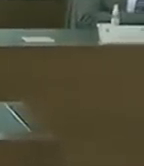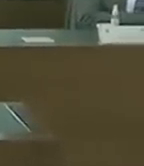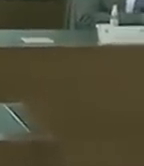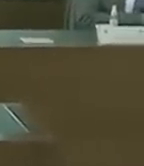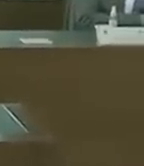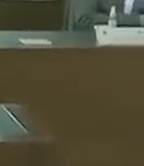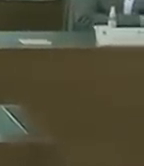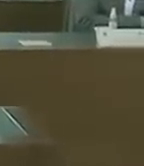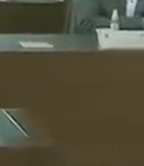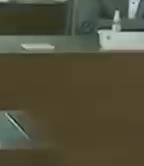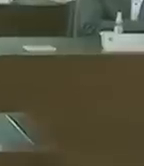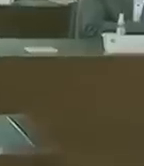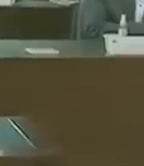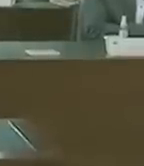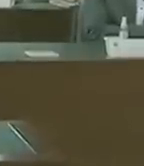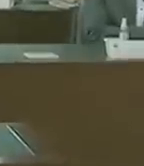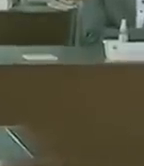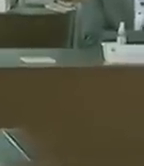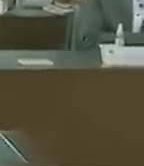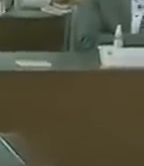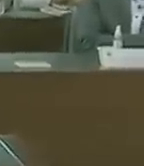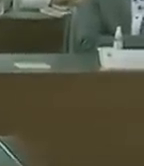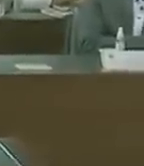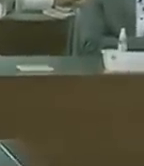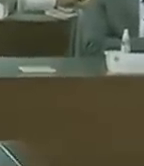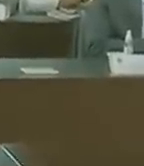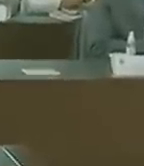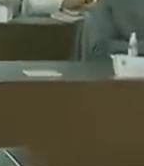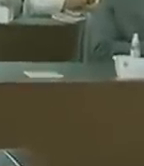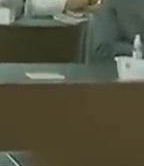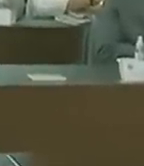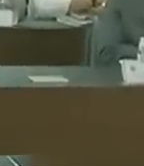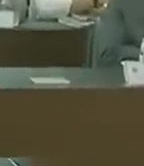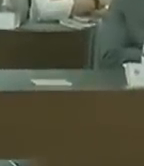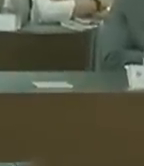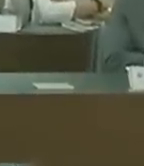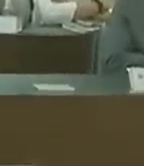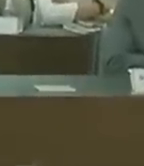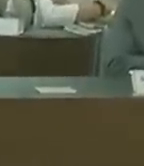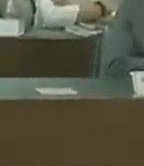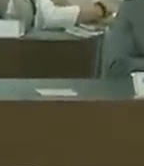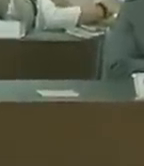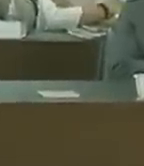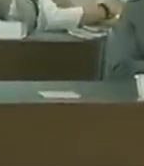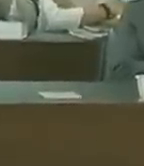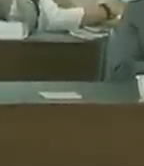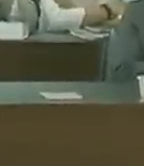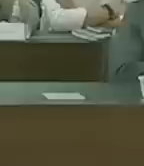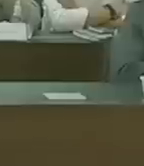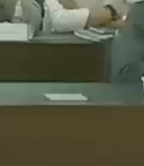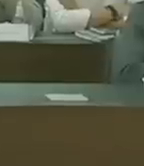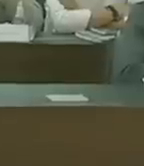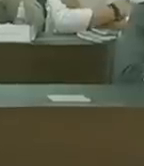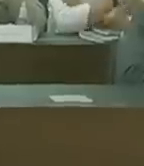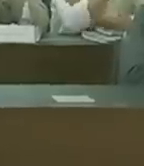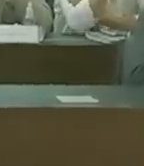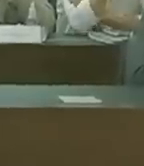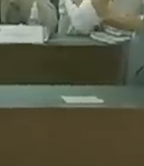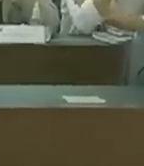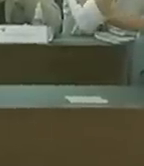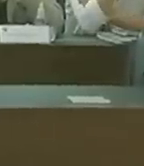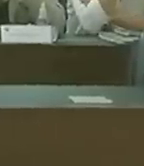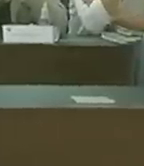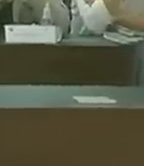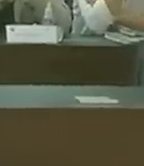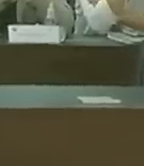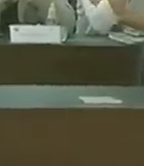ponen en el tapete un debate político sobre un hecho que